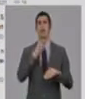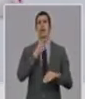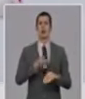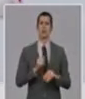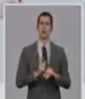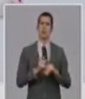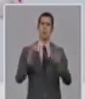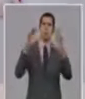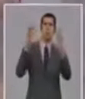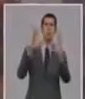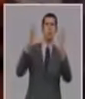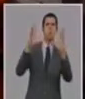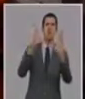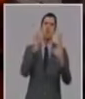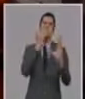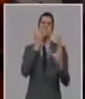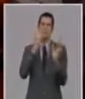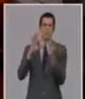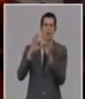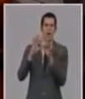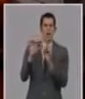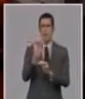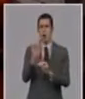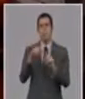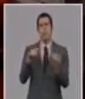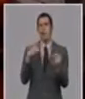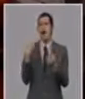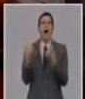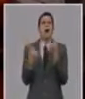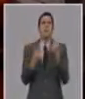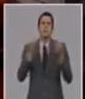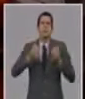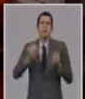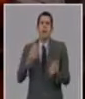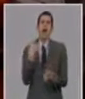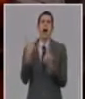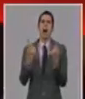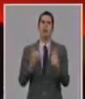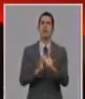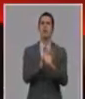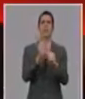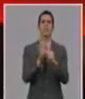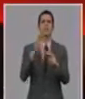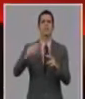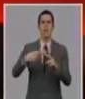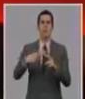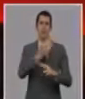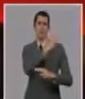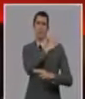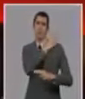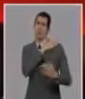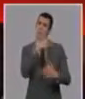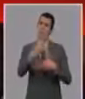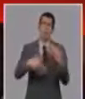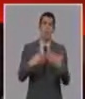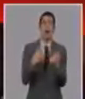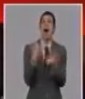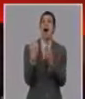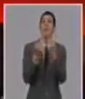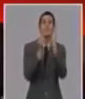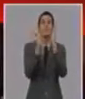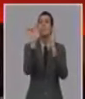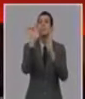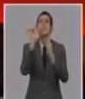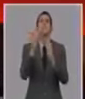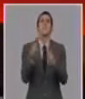vidrio deslustrado, pero como quiera que sea, son lesiones que existen de tipo de neumonía intersticial en el pulmón y